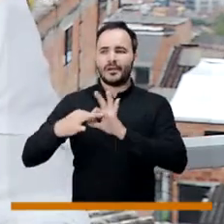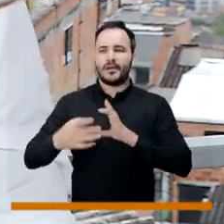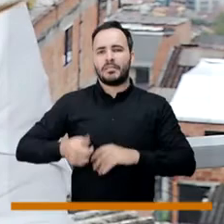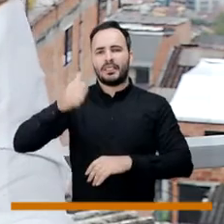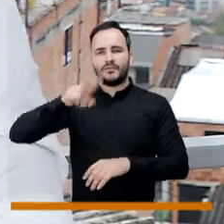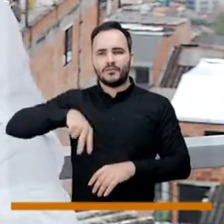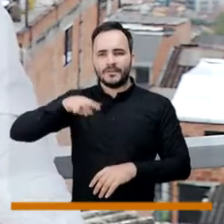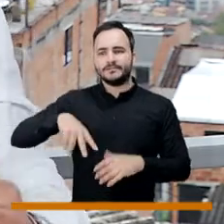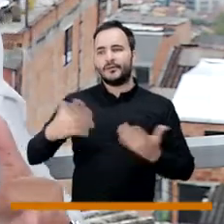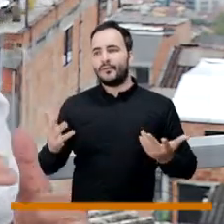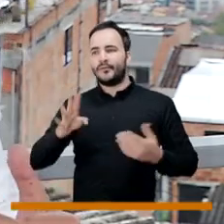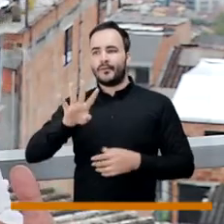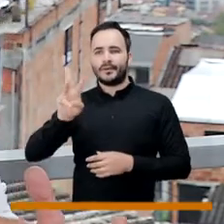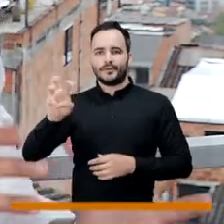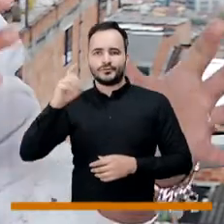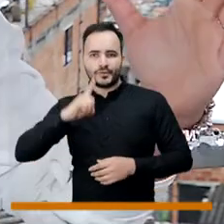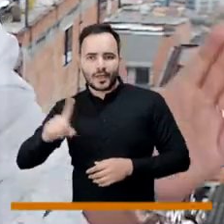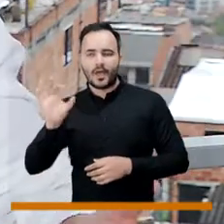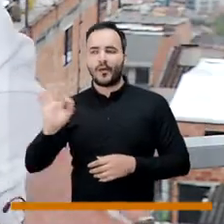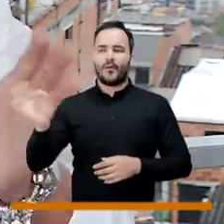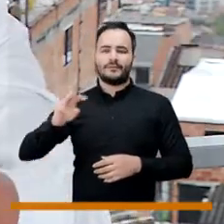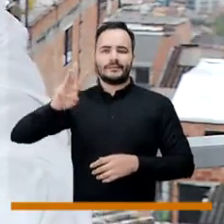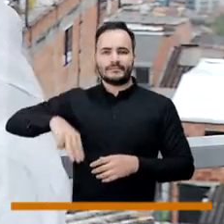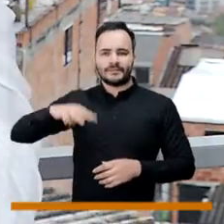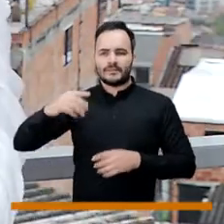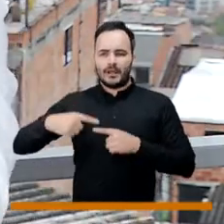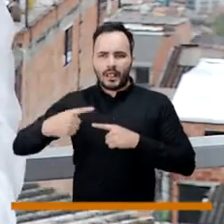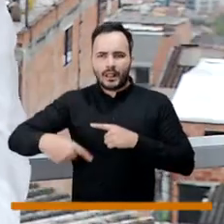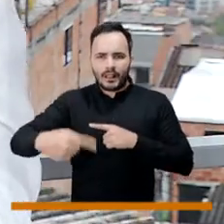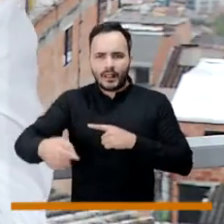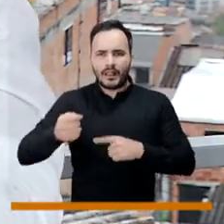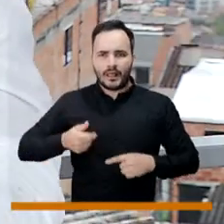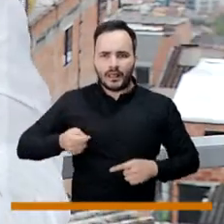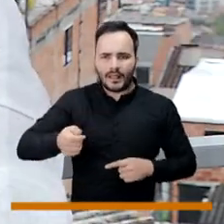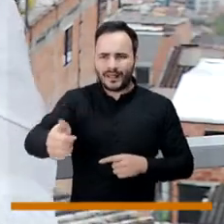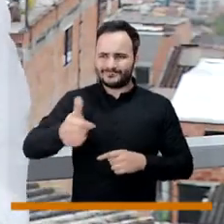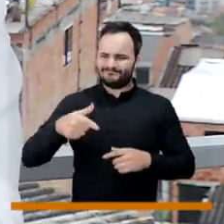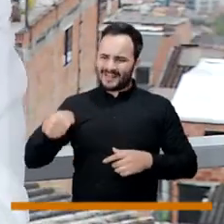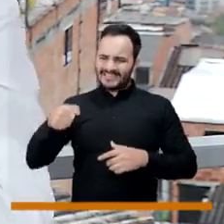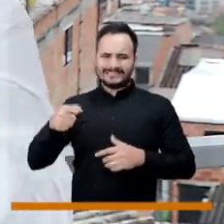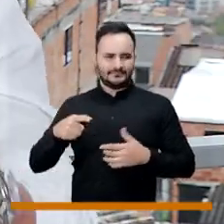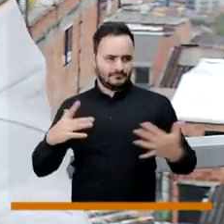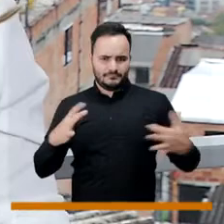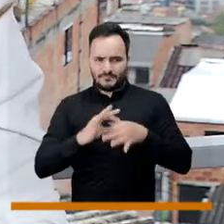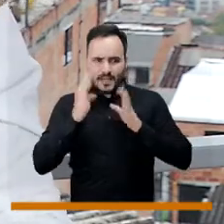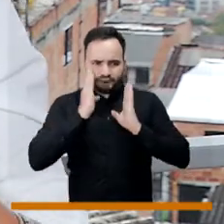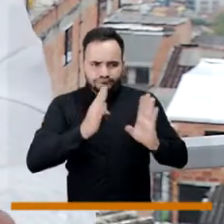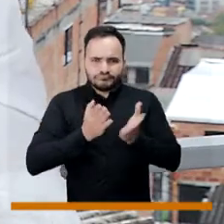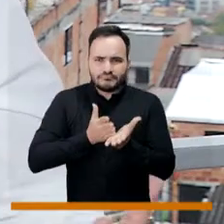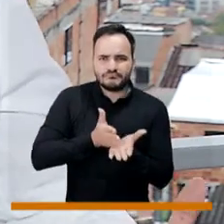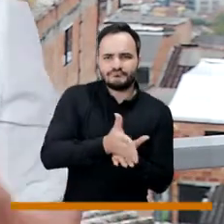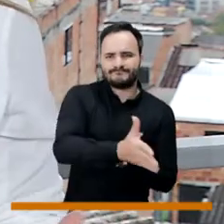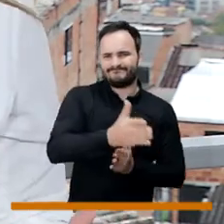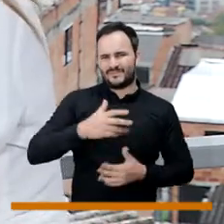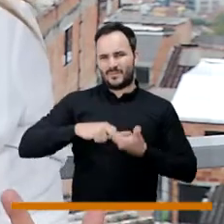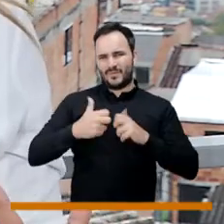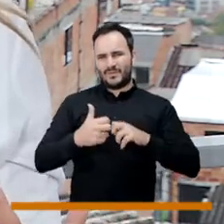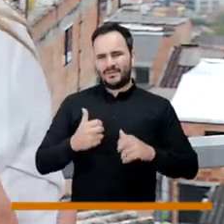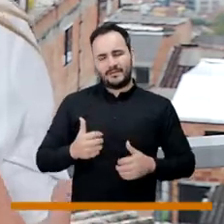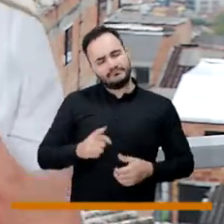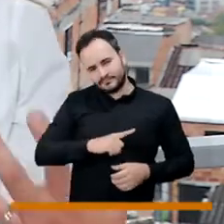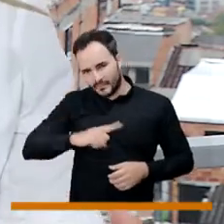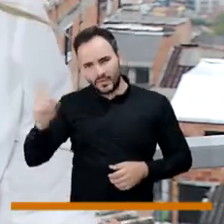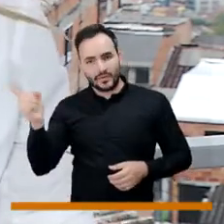de 48 días o de 3 meses y ahí hay rupturas en la continuidad del mismo es fundamental y por eso yo particularmente